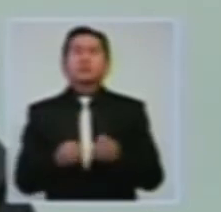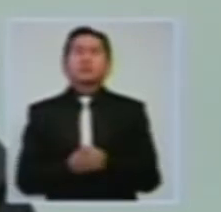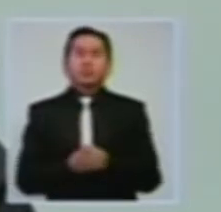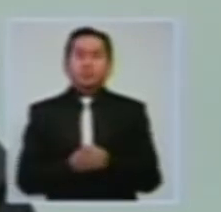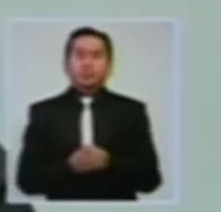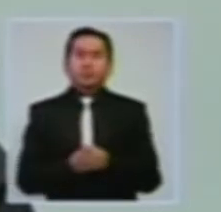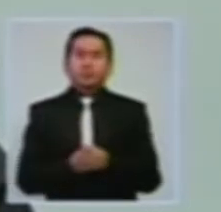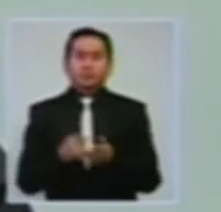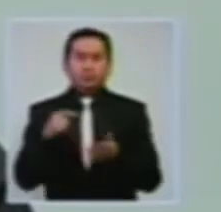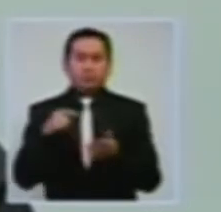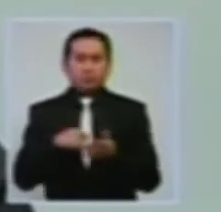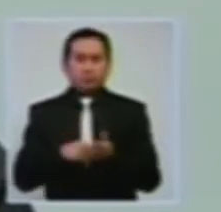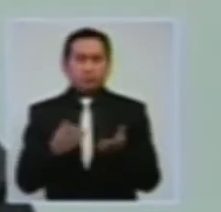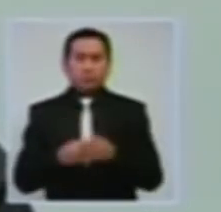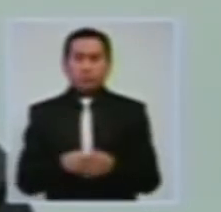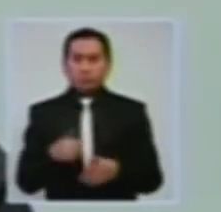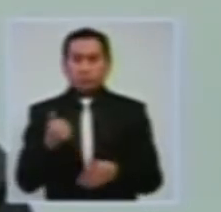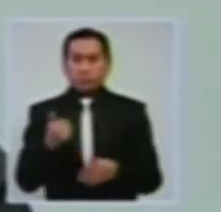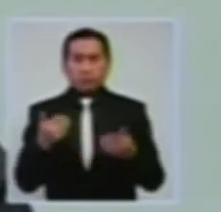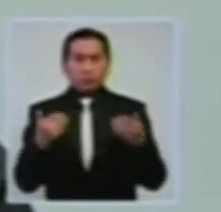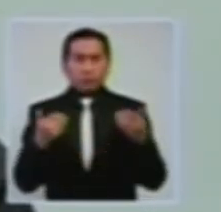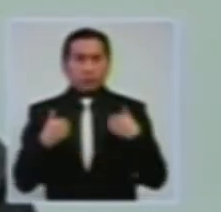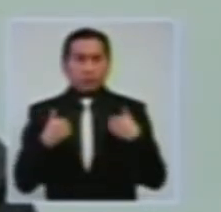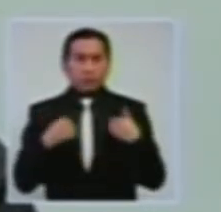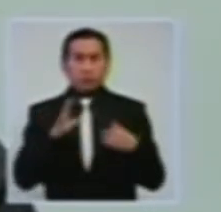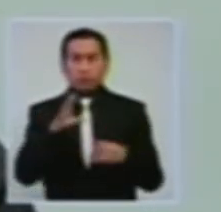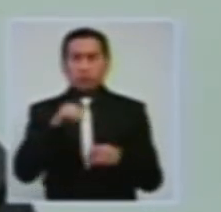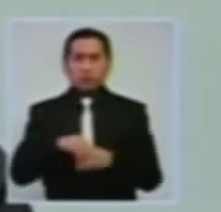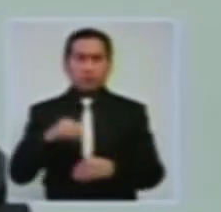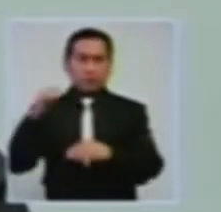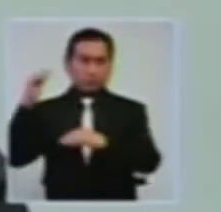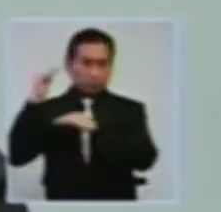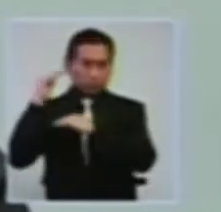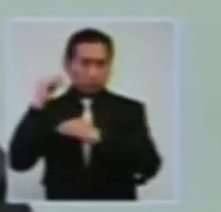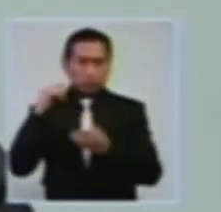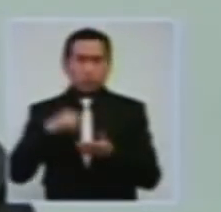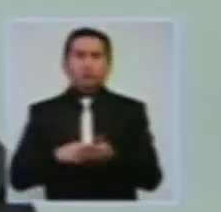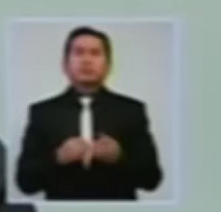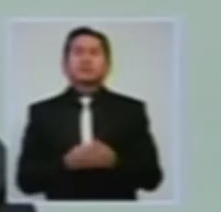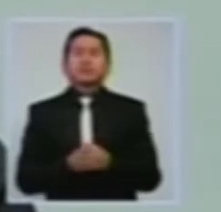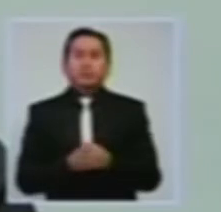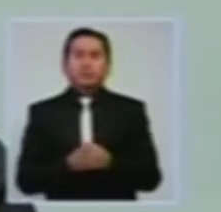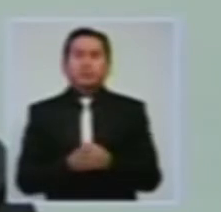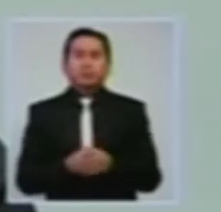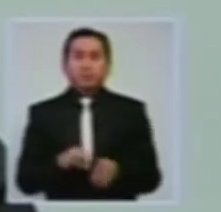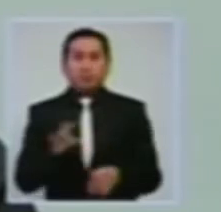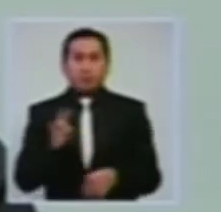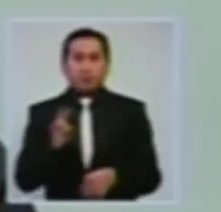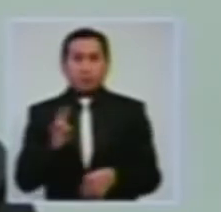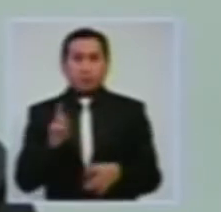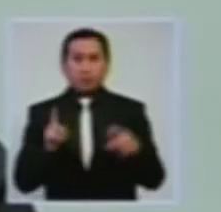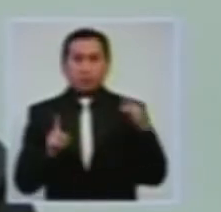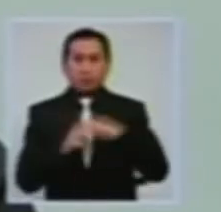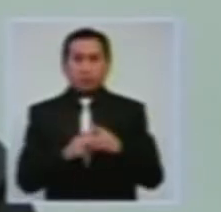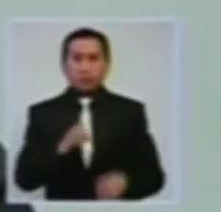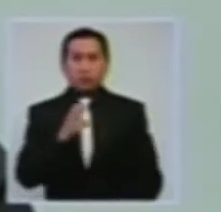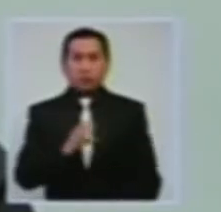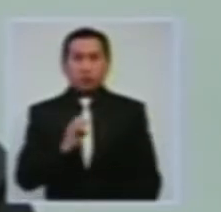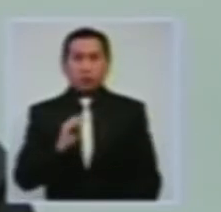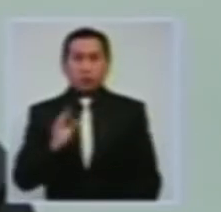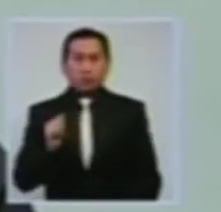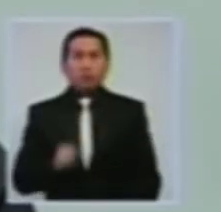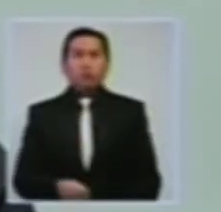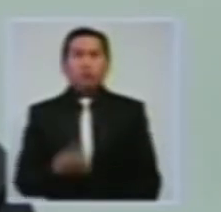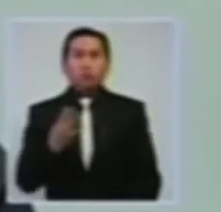en los cuales corresponden a la ciudad de santa cruz de la sierra 7 a la ciudad de cochabamba